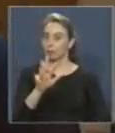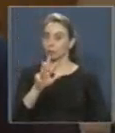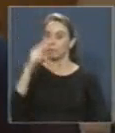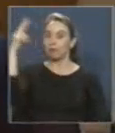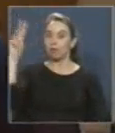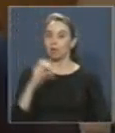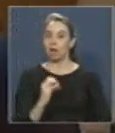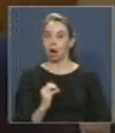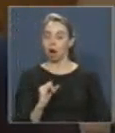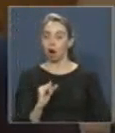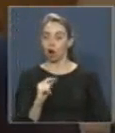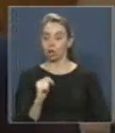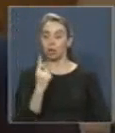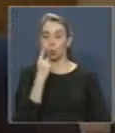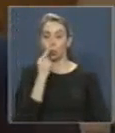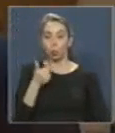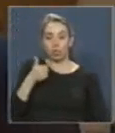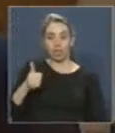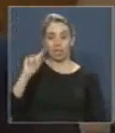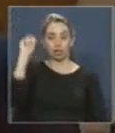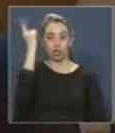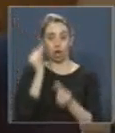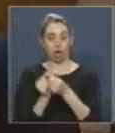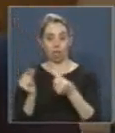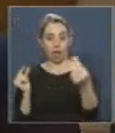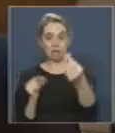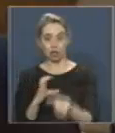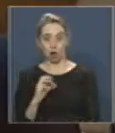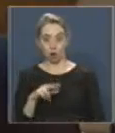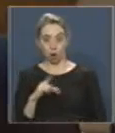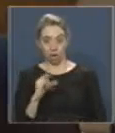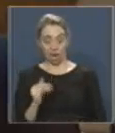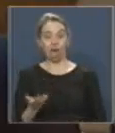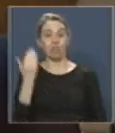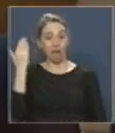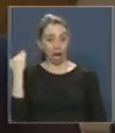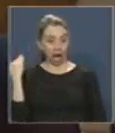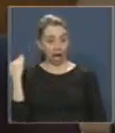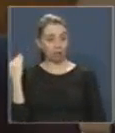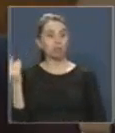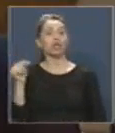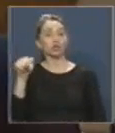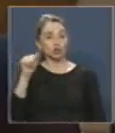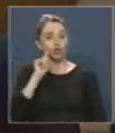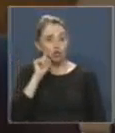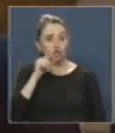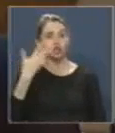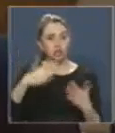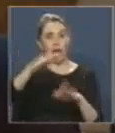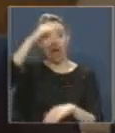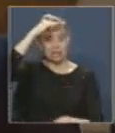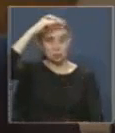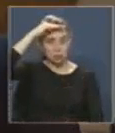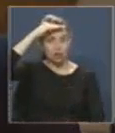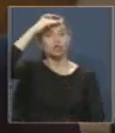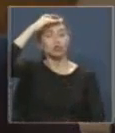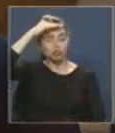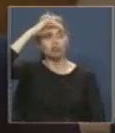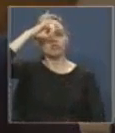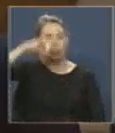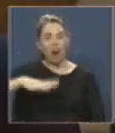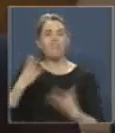OIT. Hay un director nacional de CONADI que ya estuvo anteriormente, tiene la experiencia, sabe lo que es